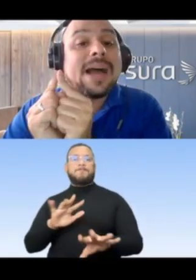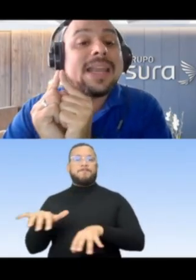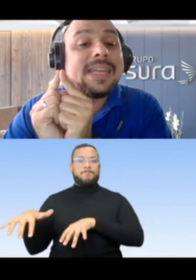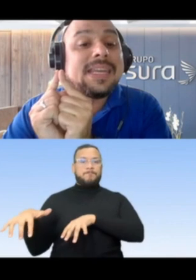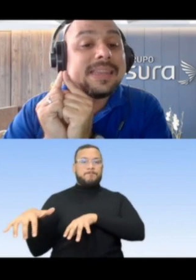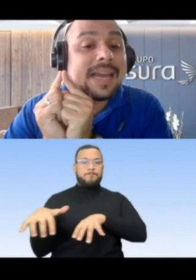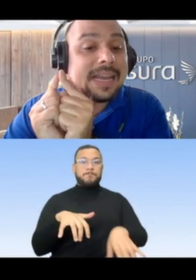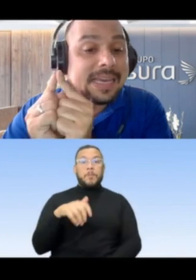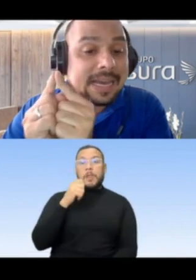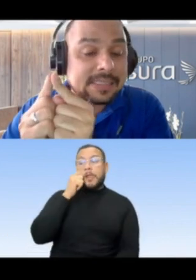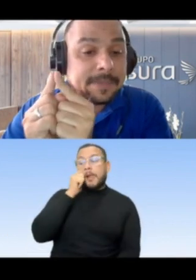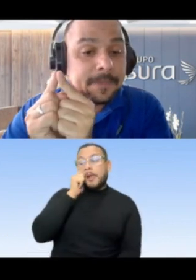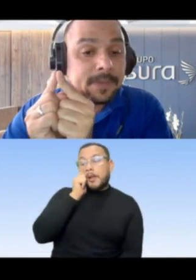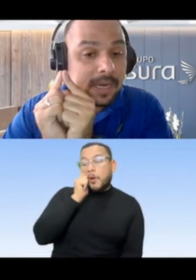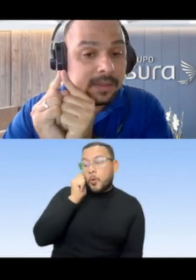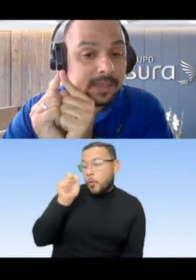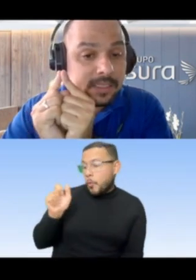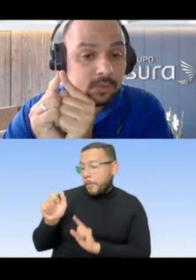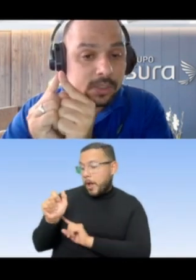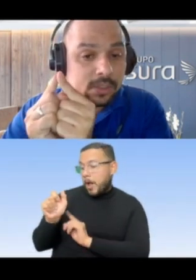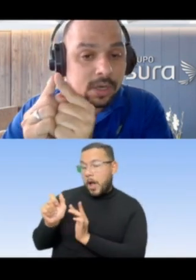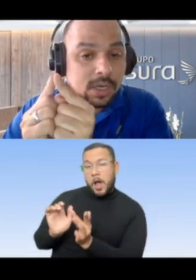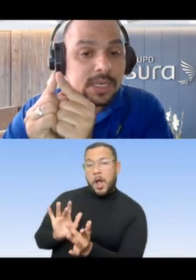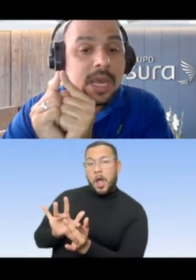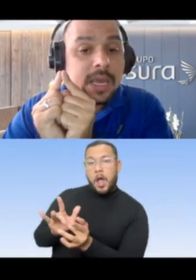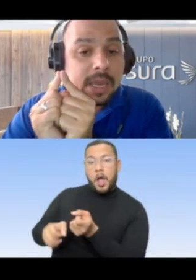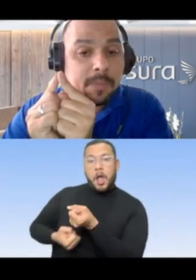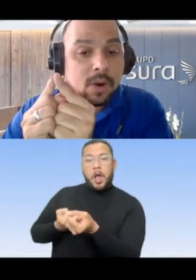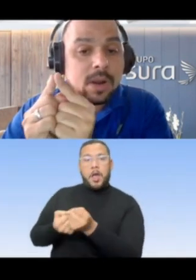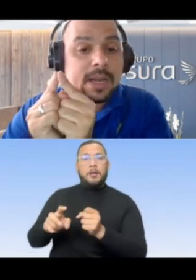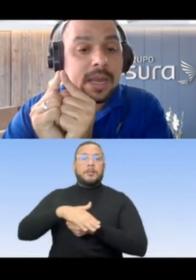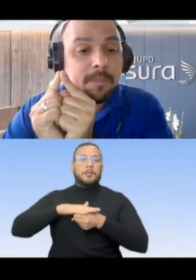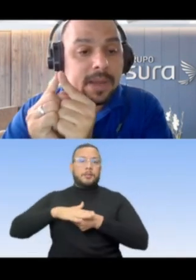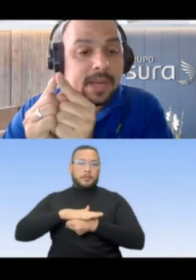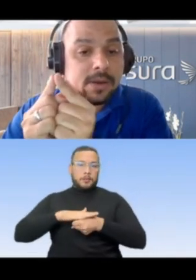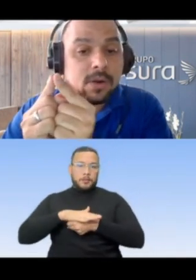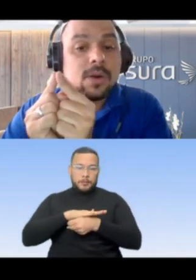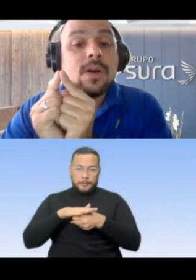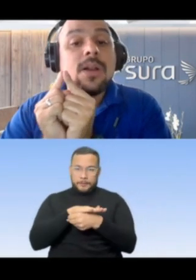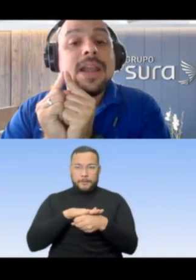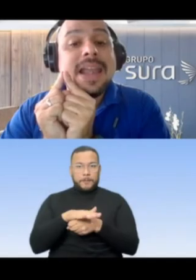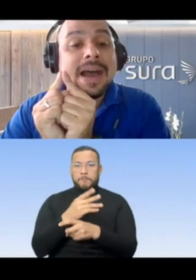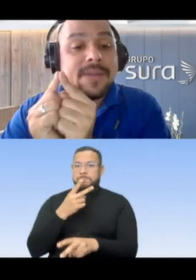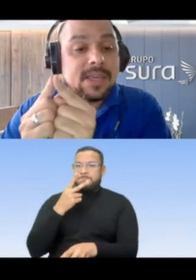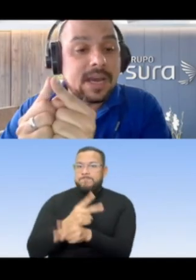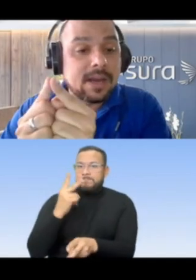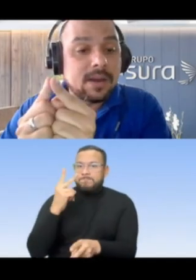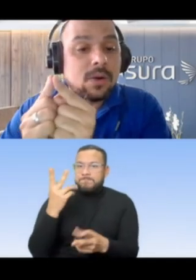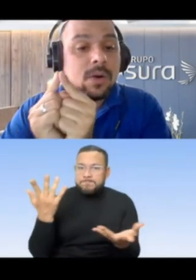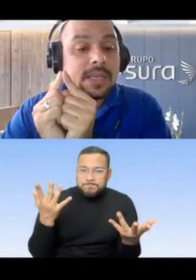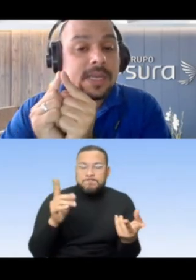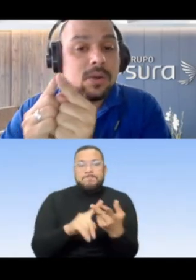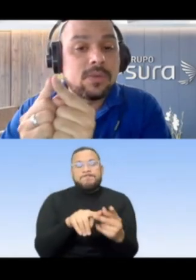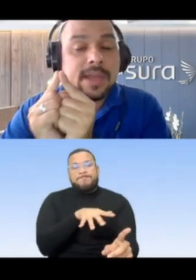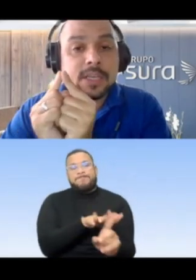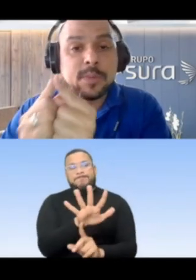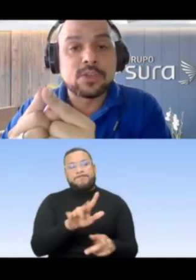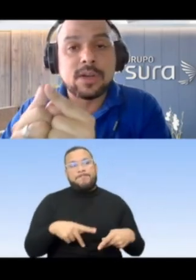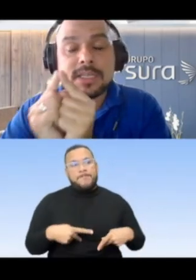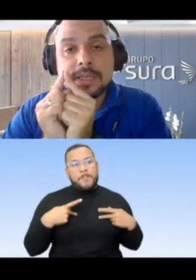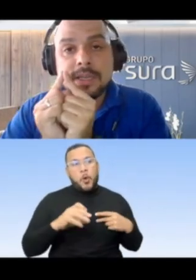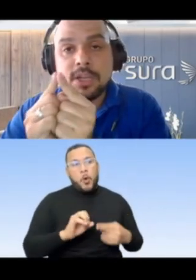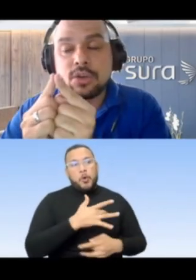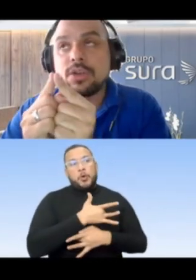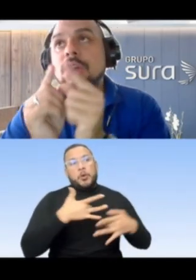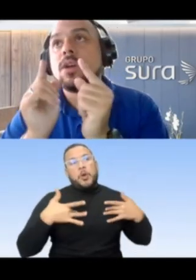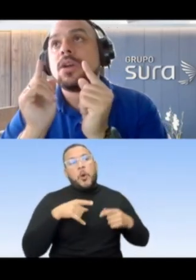acciones humanitarias ante situaciones que pongan en peligro la vida o la salud de